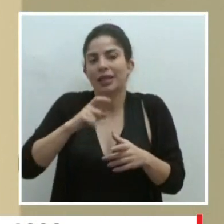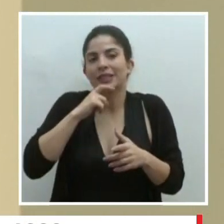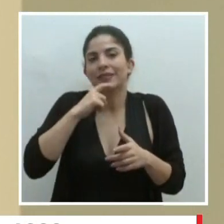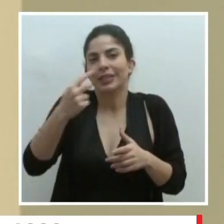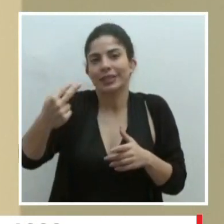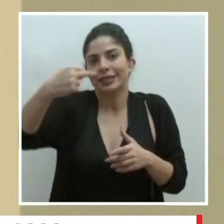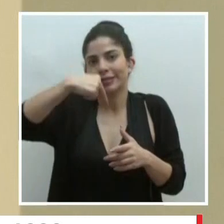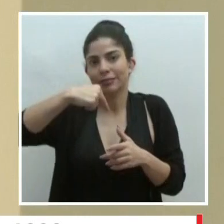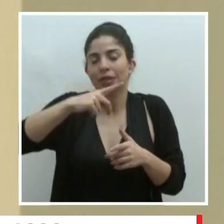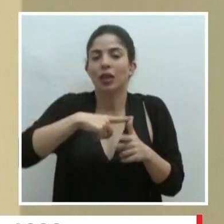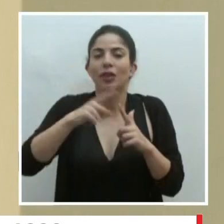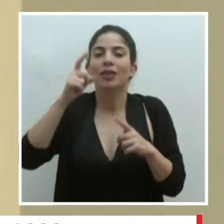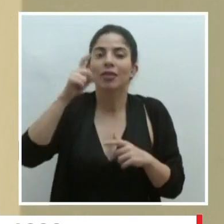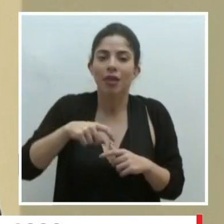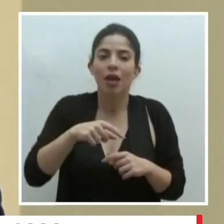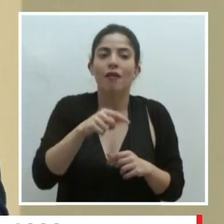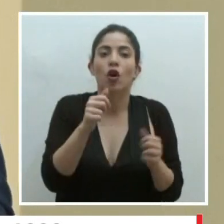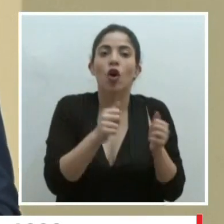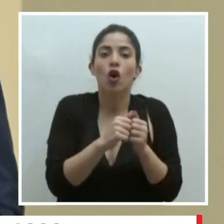de alcantarillado.